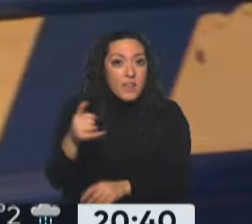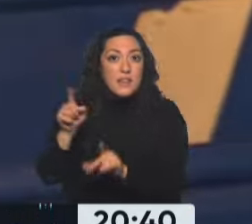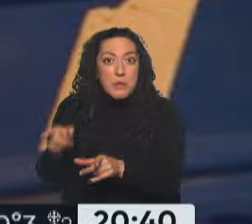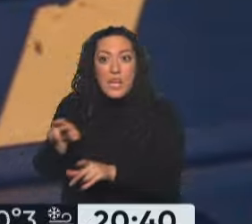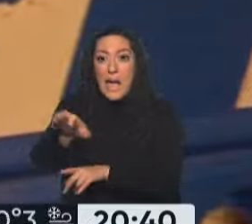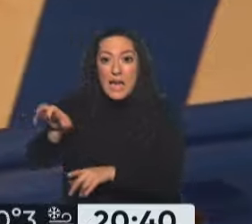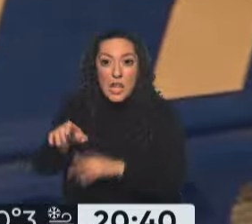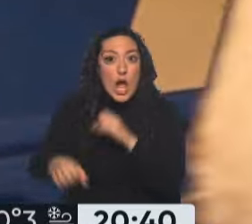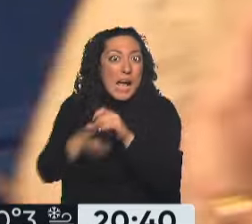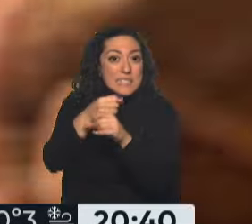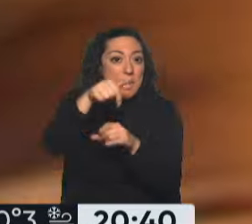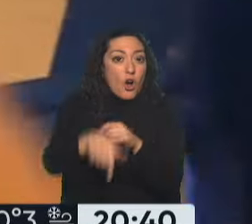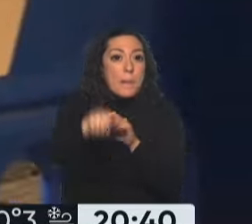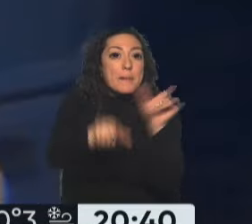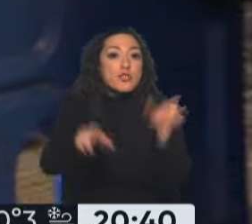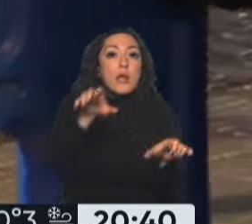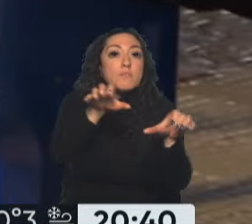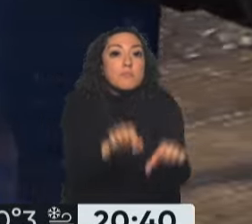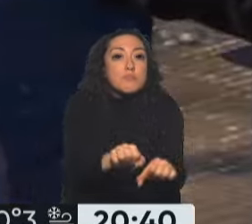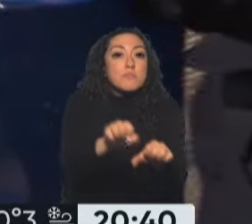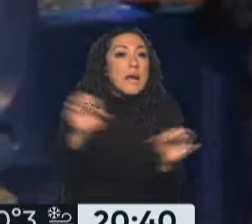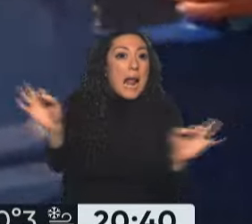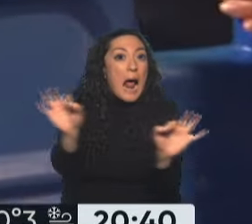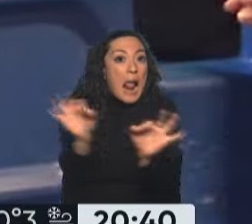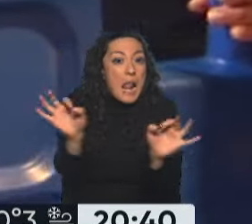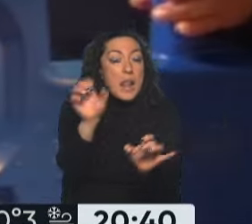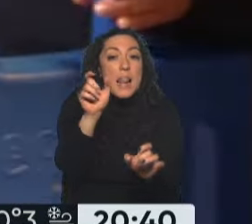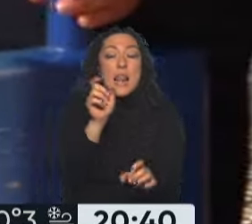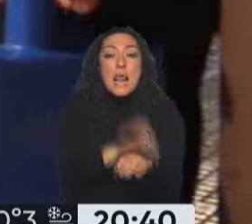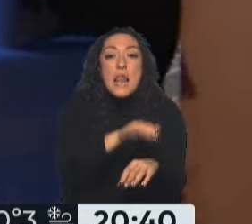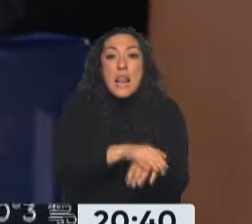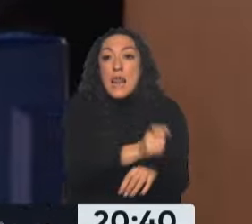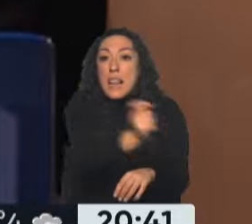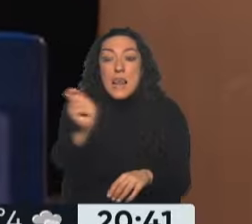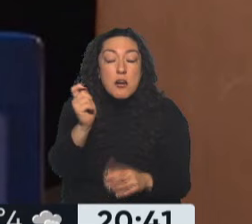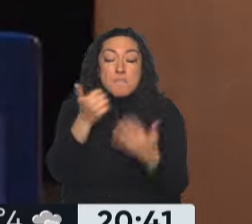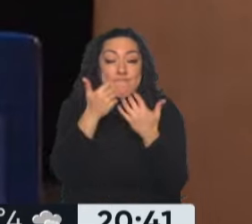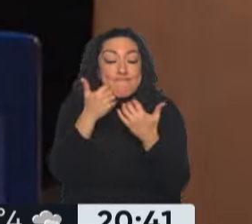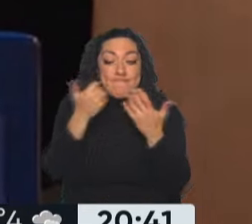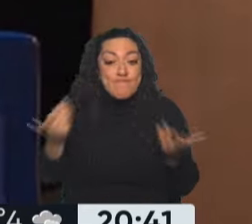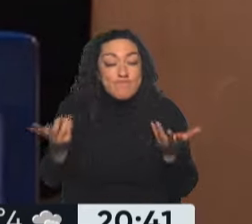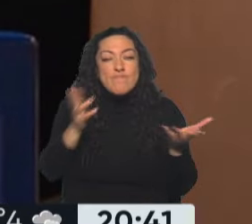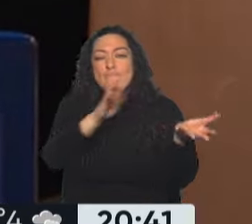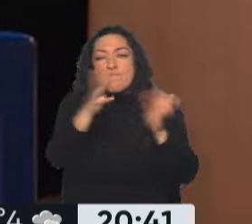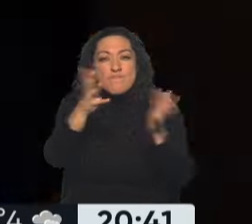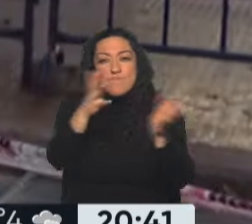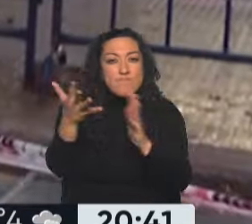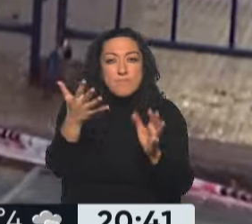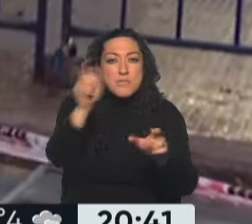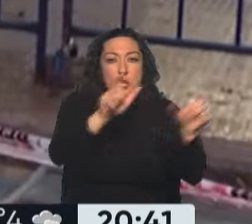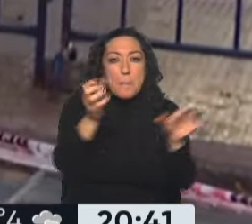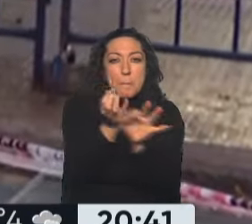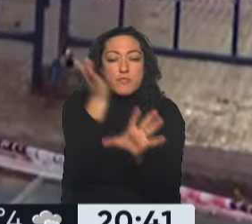ningún detenido. No se sabe quiénes eran las personas que hicieron este túnel, que aproximadamente estuvieron trabajando, dicen los